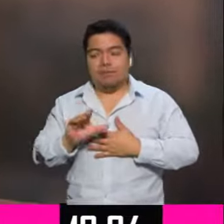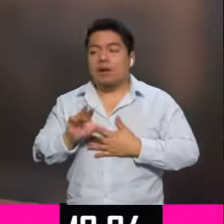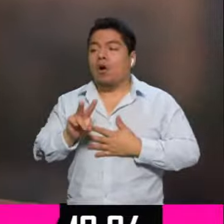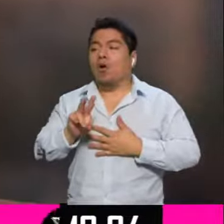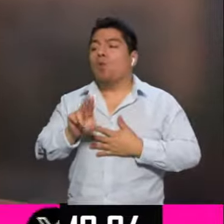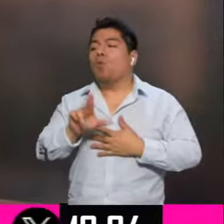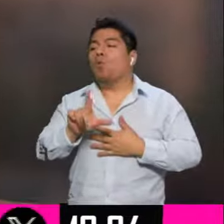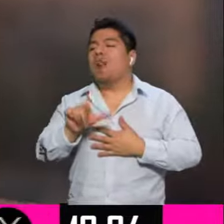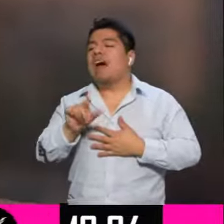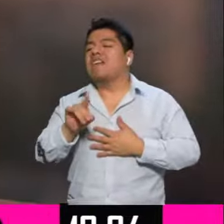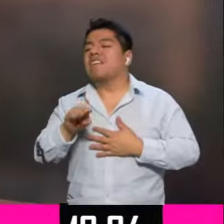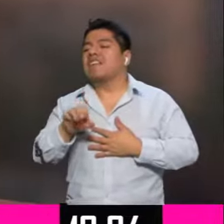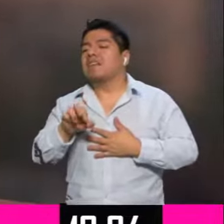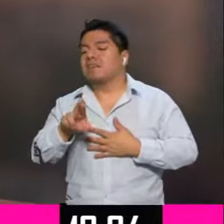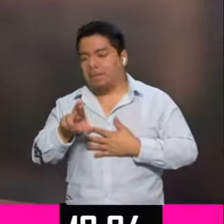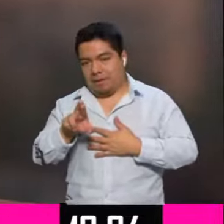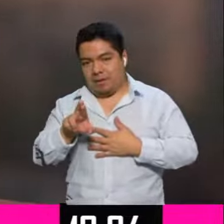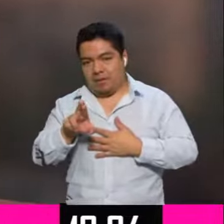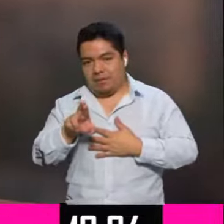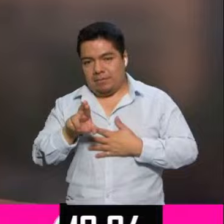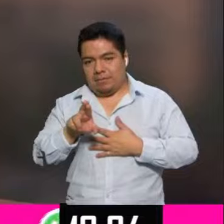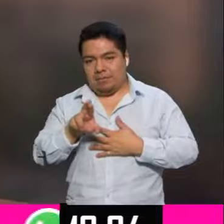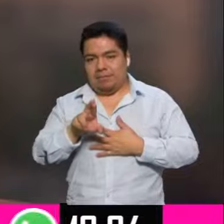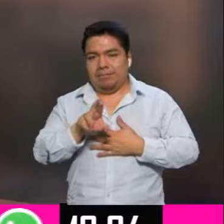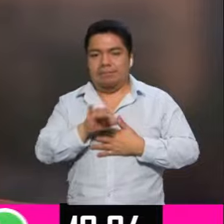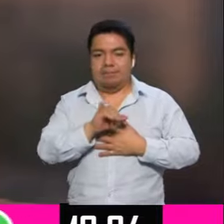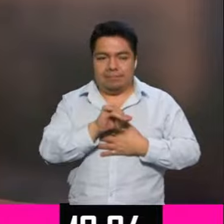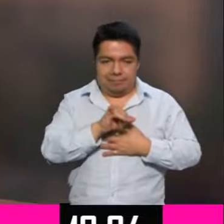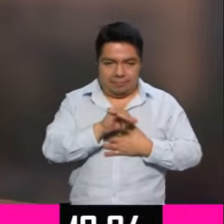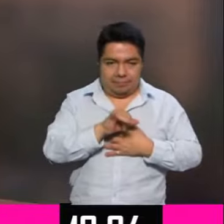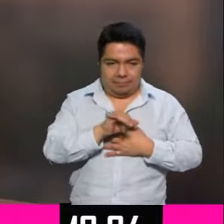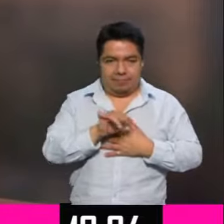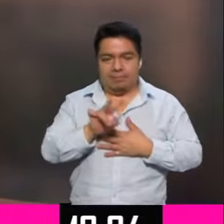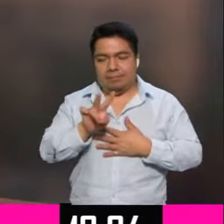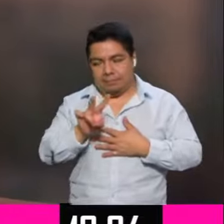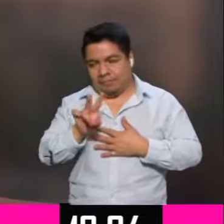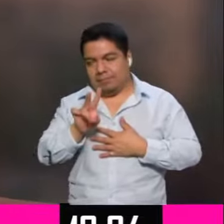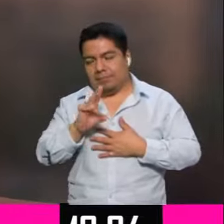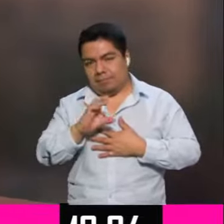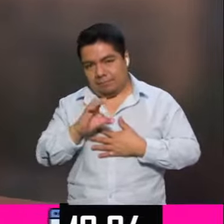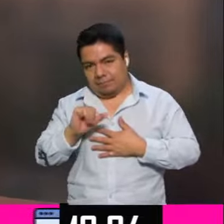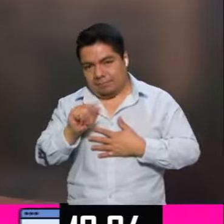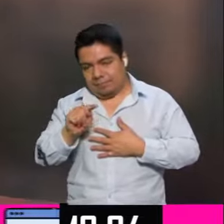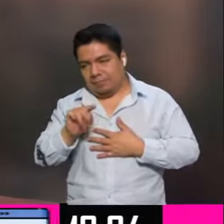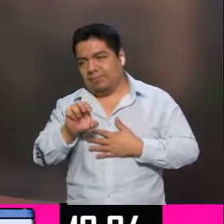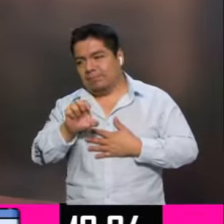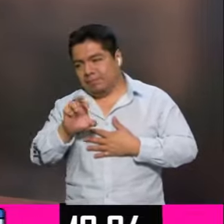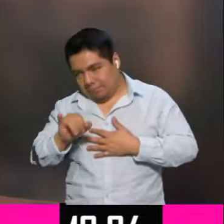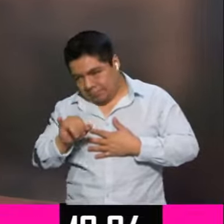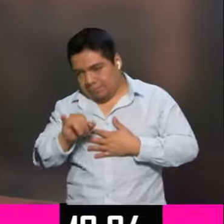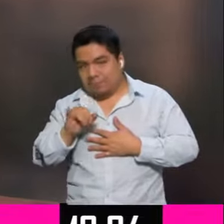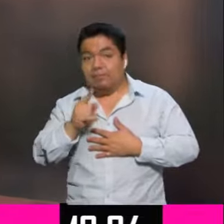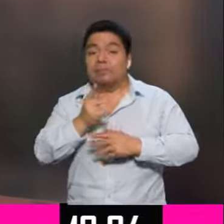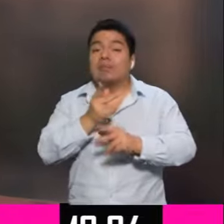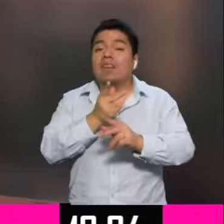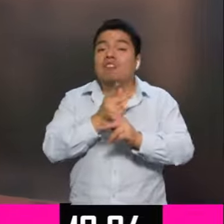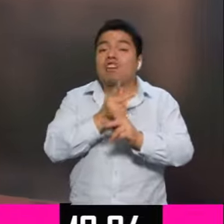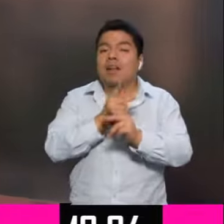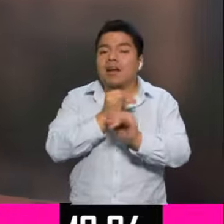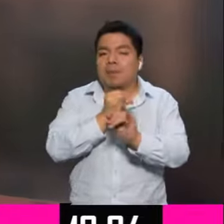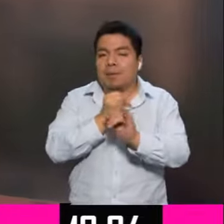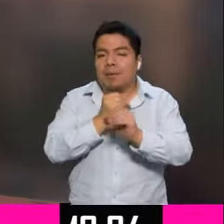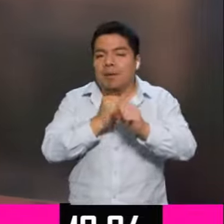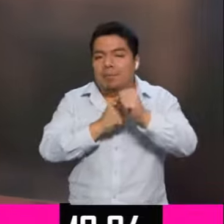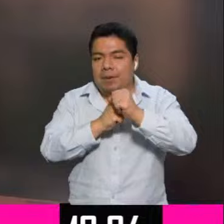Vladimir... Ya, sí está bien dicho. Sí. Vladimir. De Sectei y del bachillerato en línea en Pilares, pues tampoco